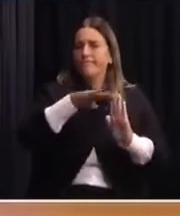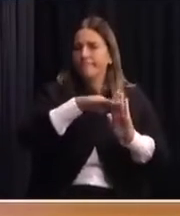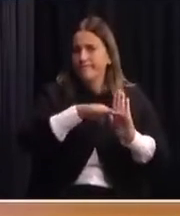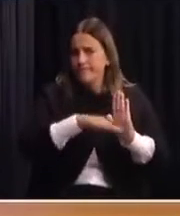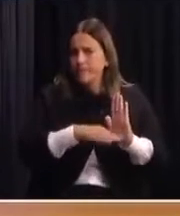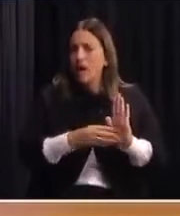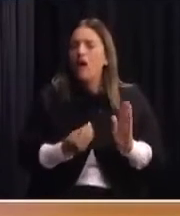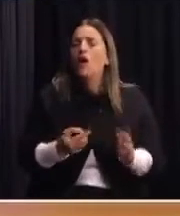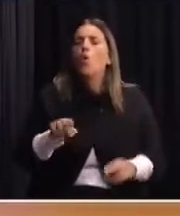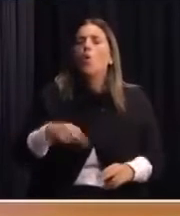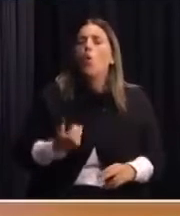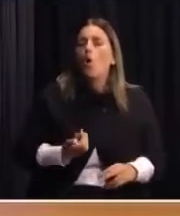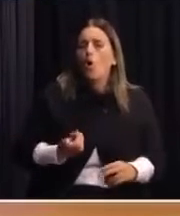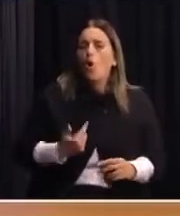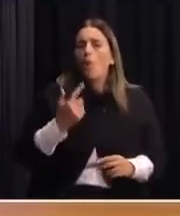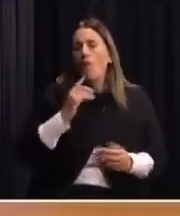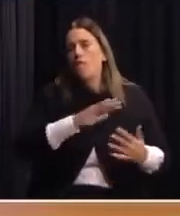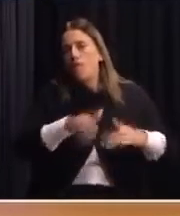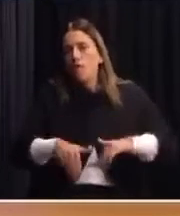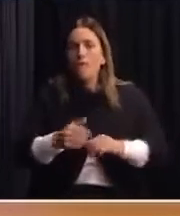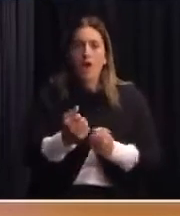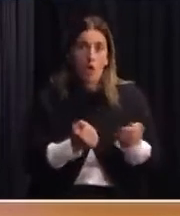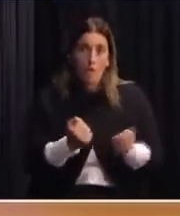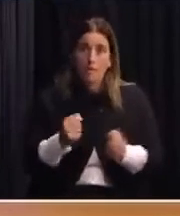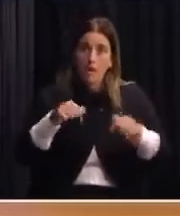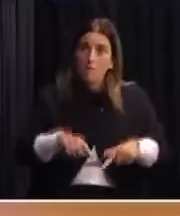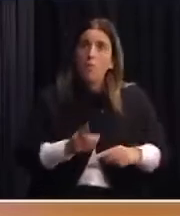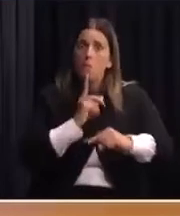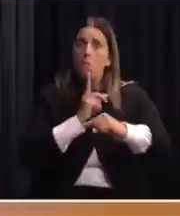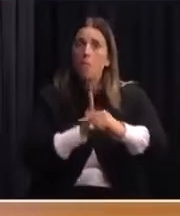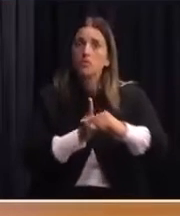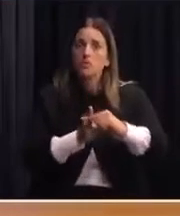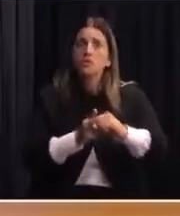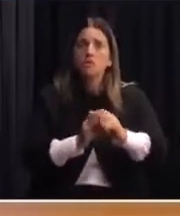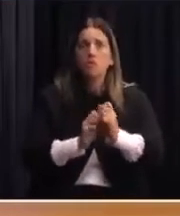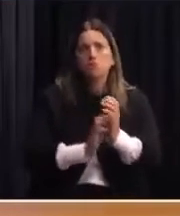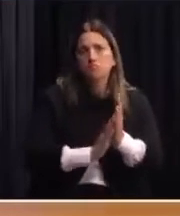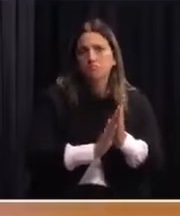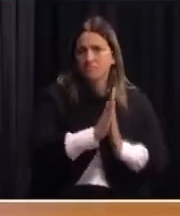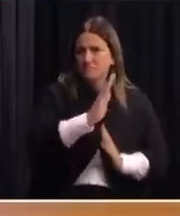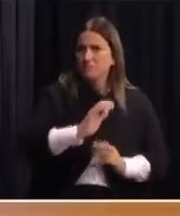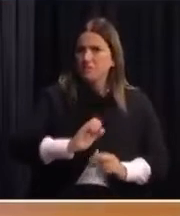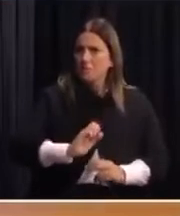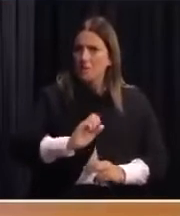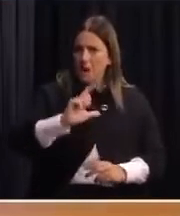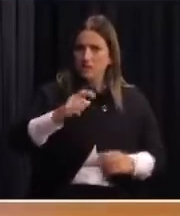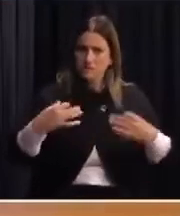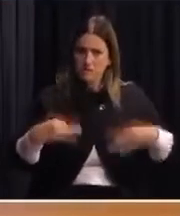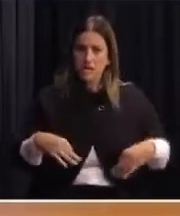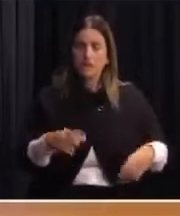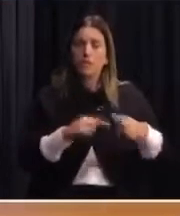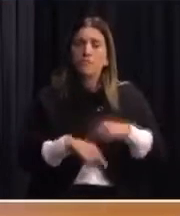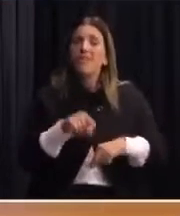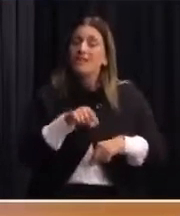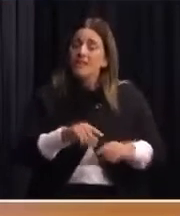cómo viene el ritmo de esta economía que es un ritmo muy positivo la economía está creciendo y de la mano de ese